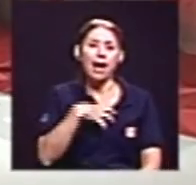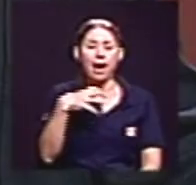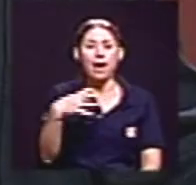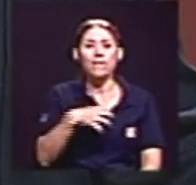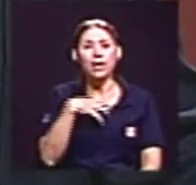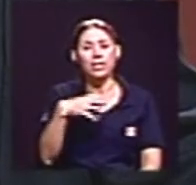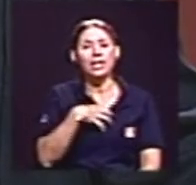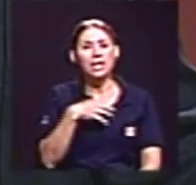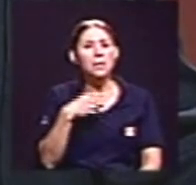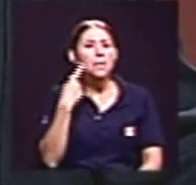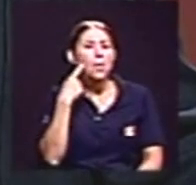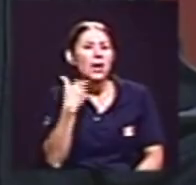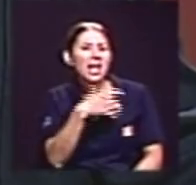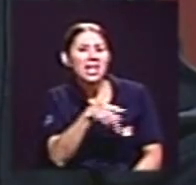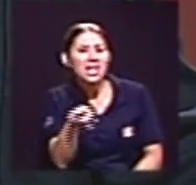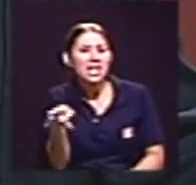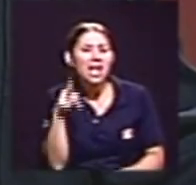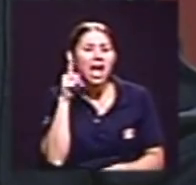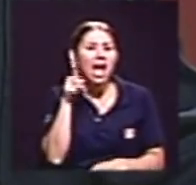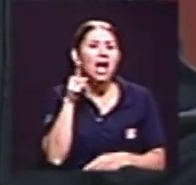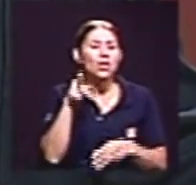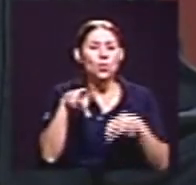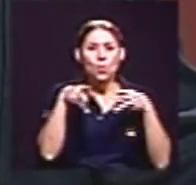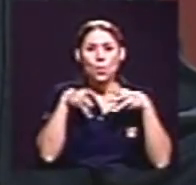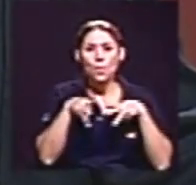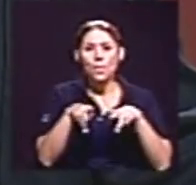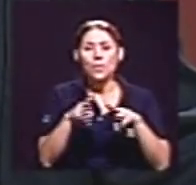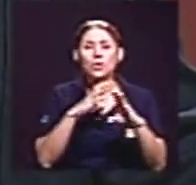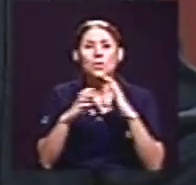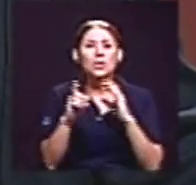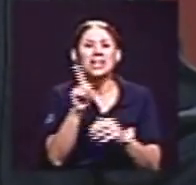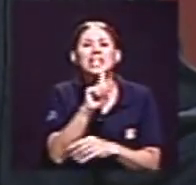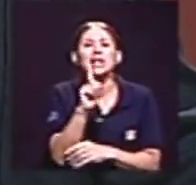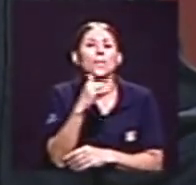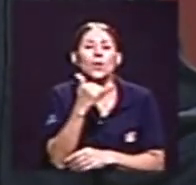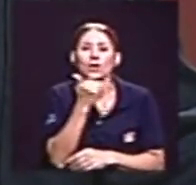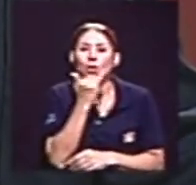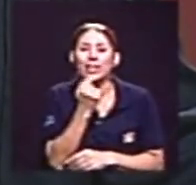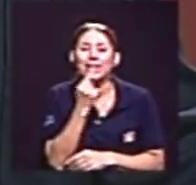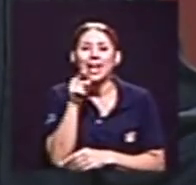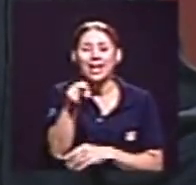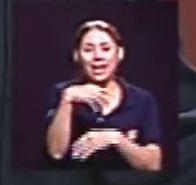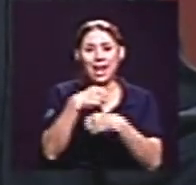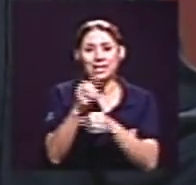un medio por ahí que ni por error diría que él hace algo bien.